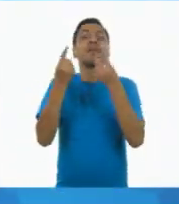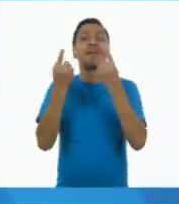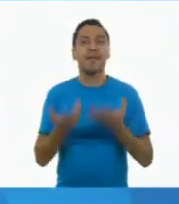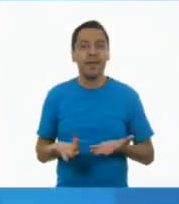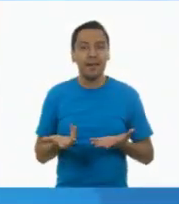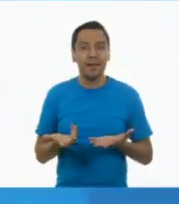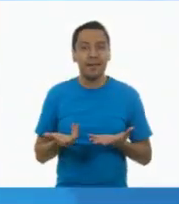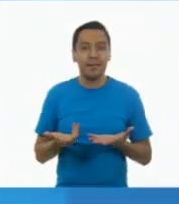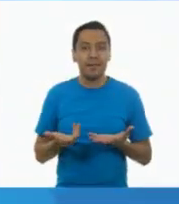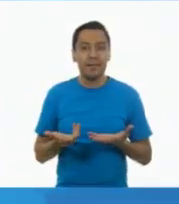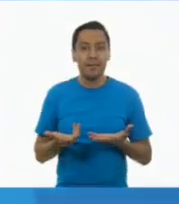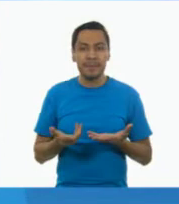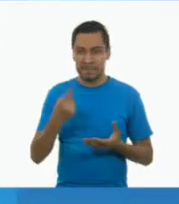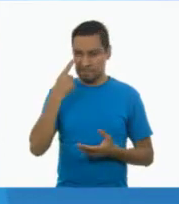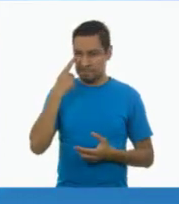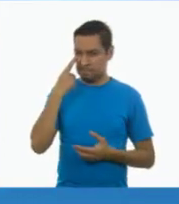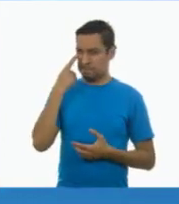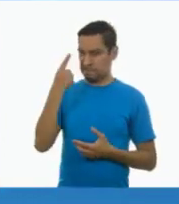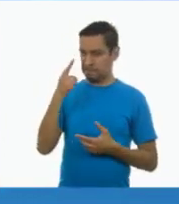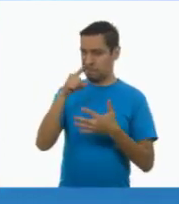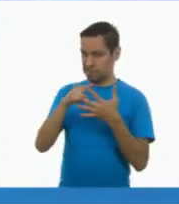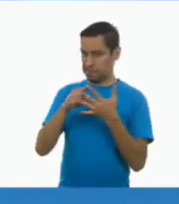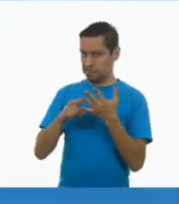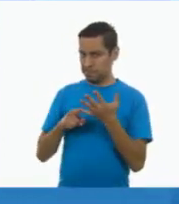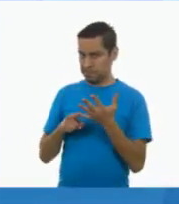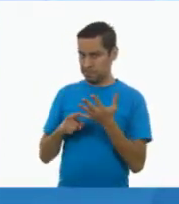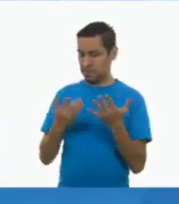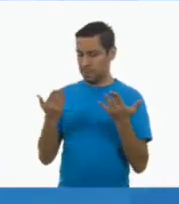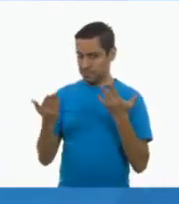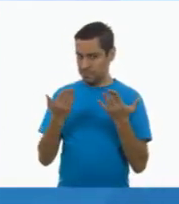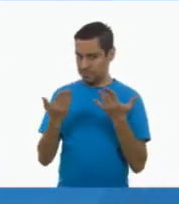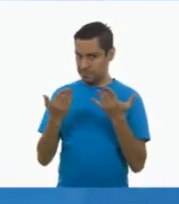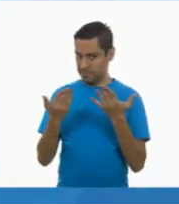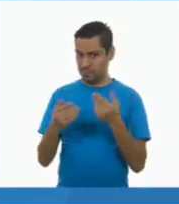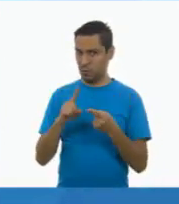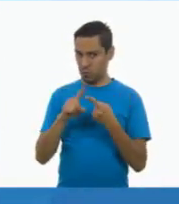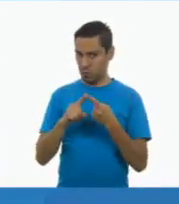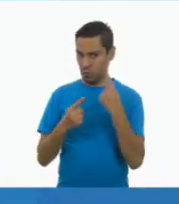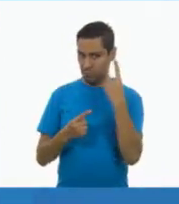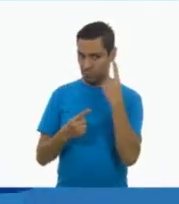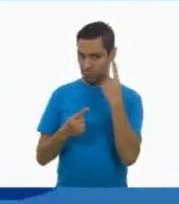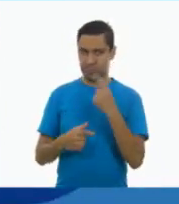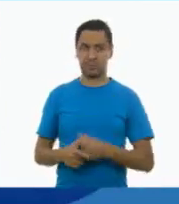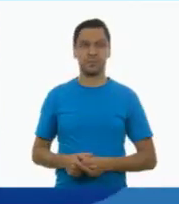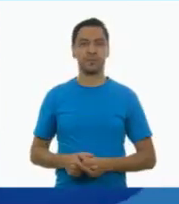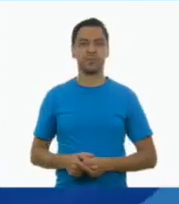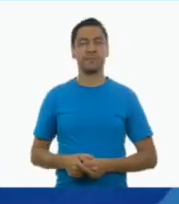harían? Veamos las opciones. Sí. La opción 1.